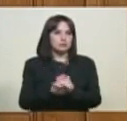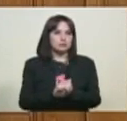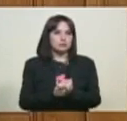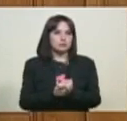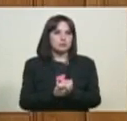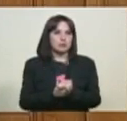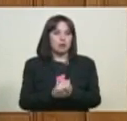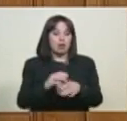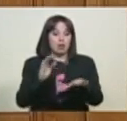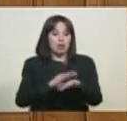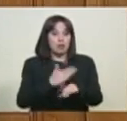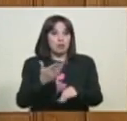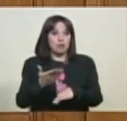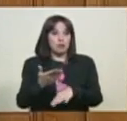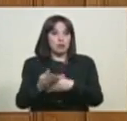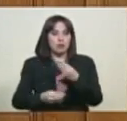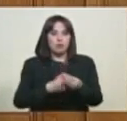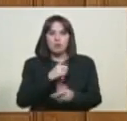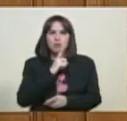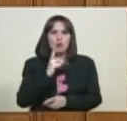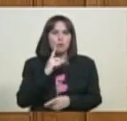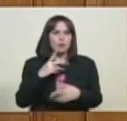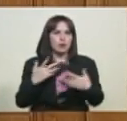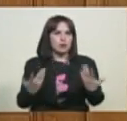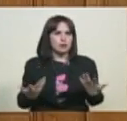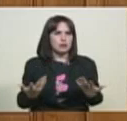Porque ¿cómo se puede llamar